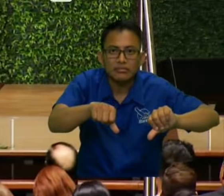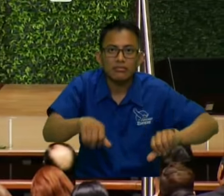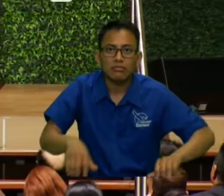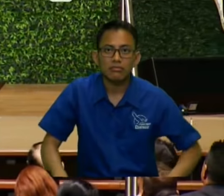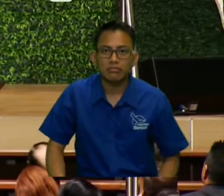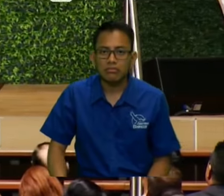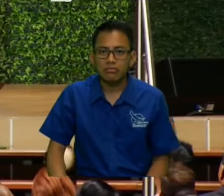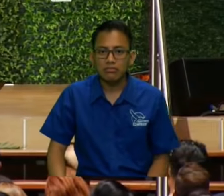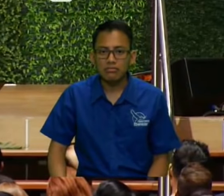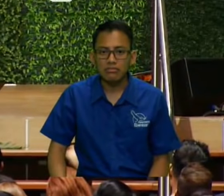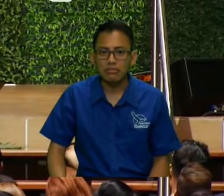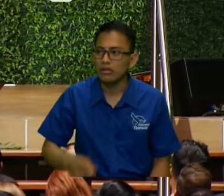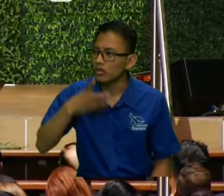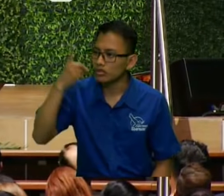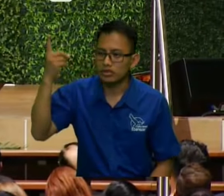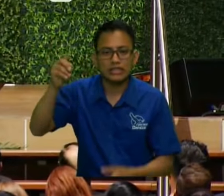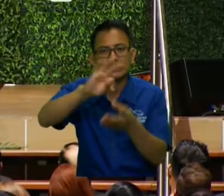Entonces hoy,